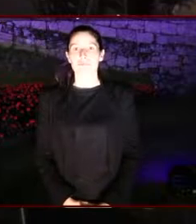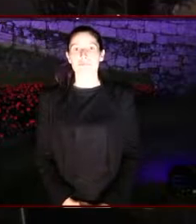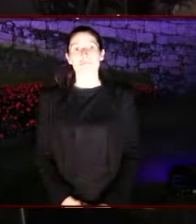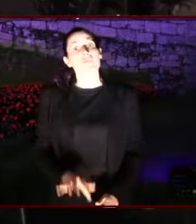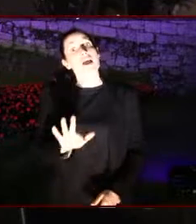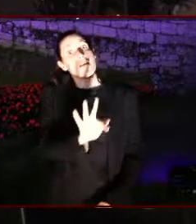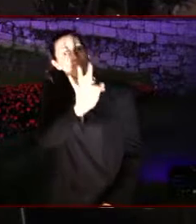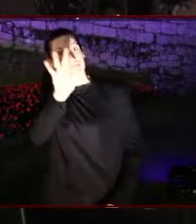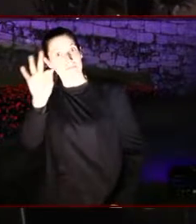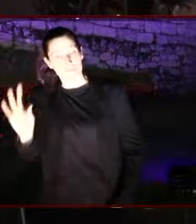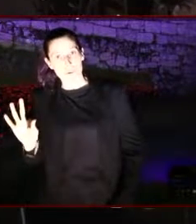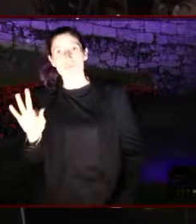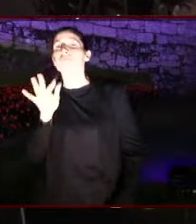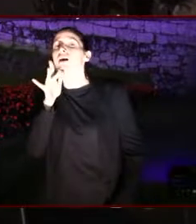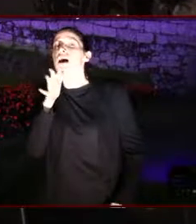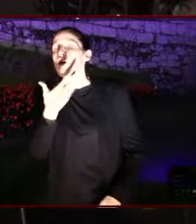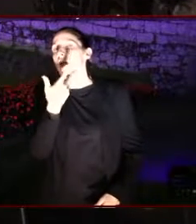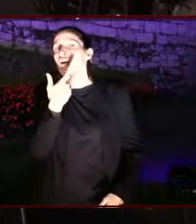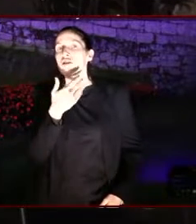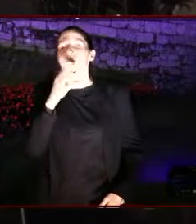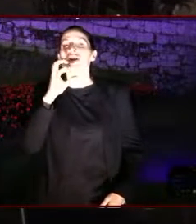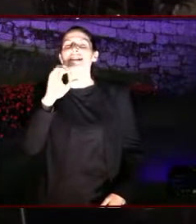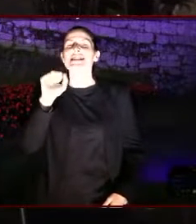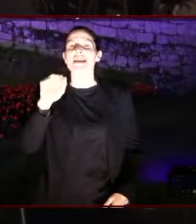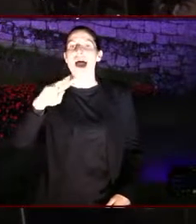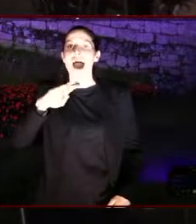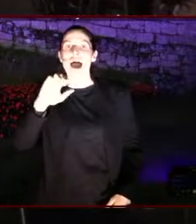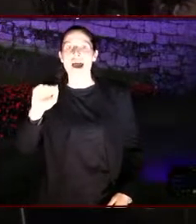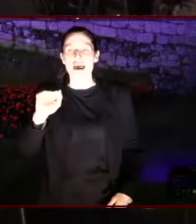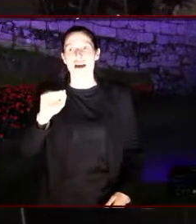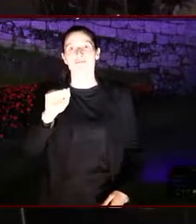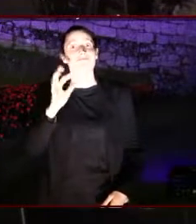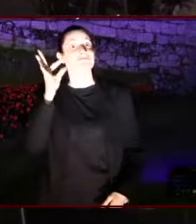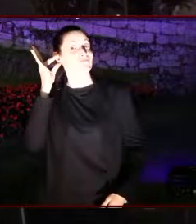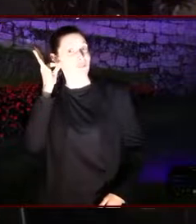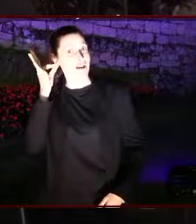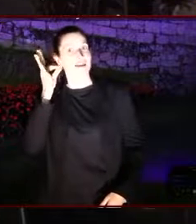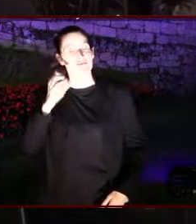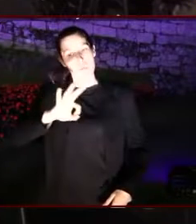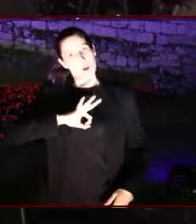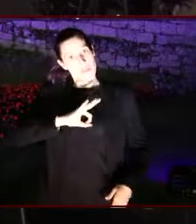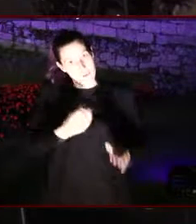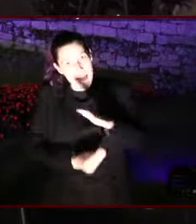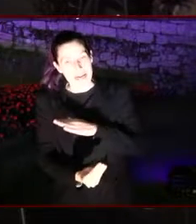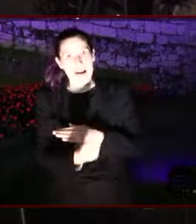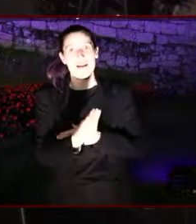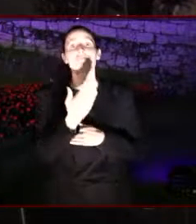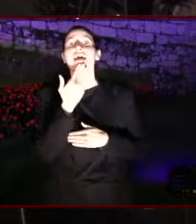A continuación, imos coñecer a Sara. Esta moza de Pontevedra, de 23